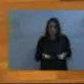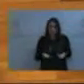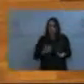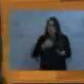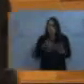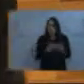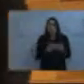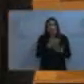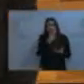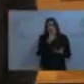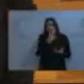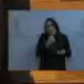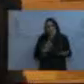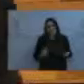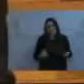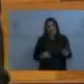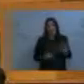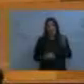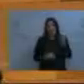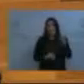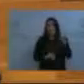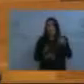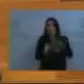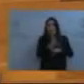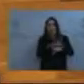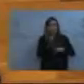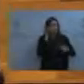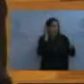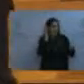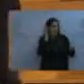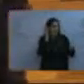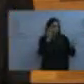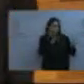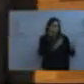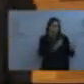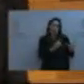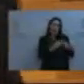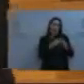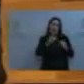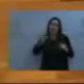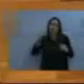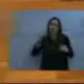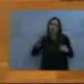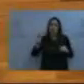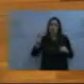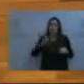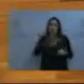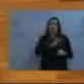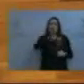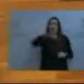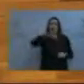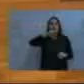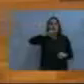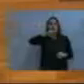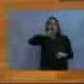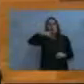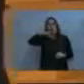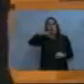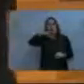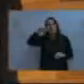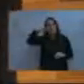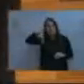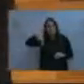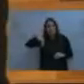Mire, la primera que pedíamos era que la consejera, entonces era del Grupo de Izquierda Unida, doña Noemí Martín, recibiera a